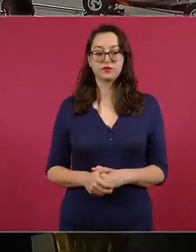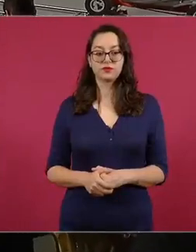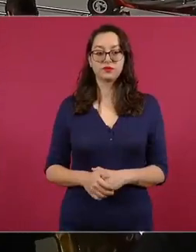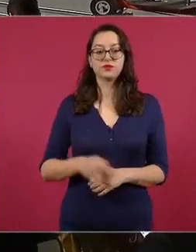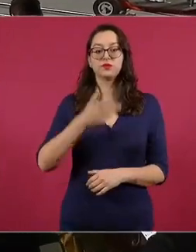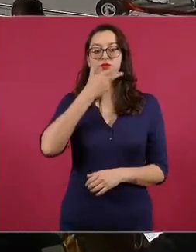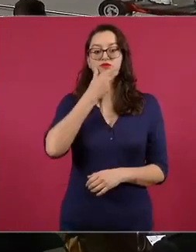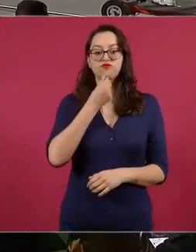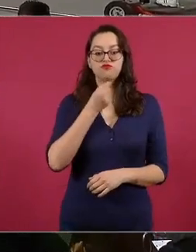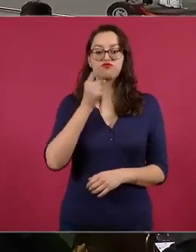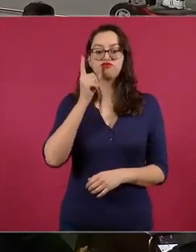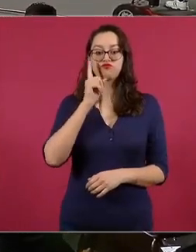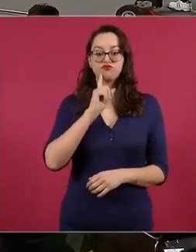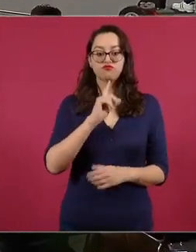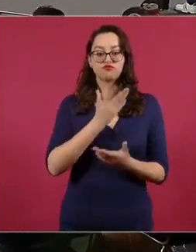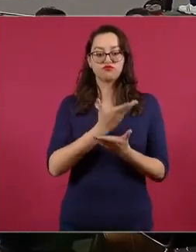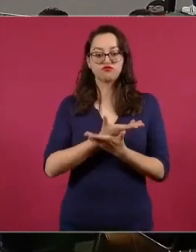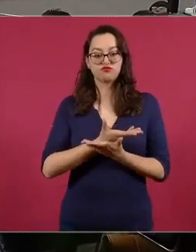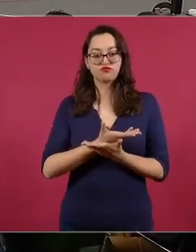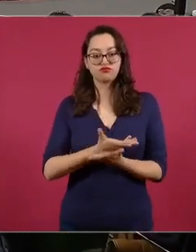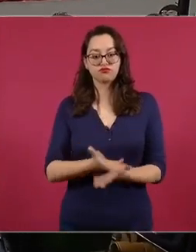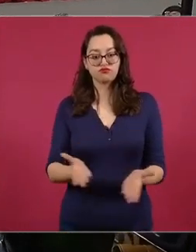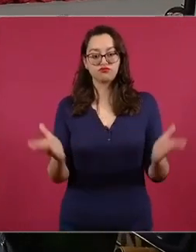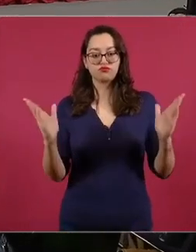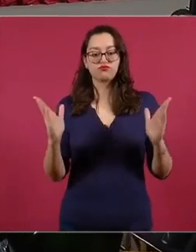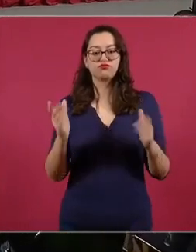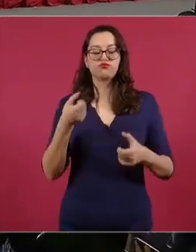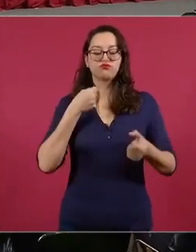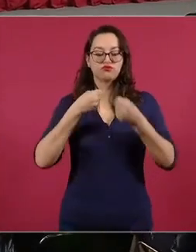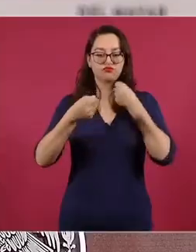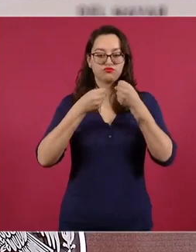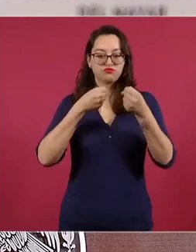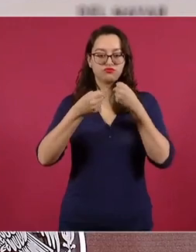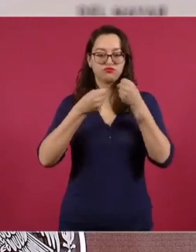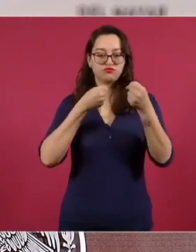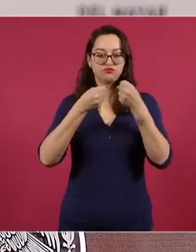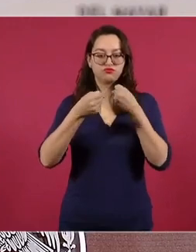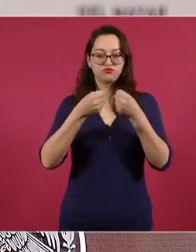ciudadanas y ciudadanas de la prensa.